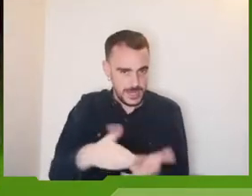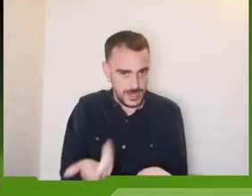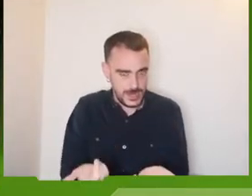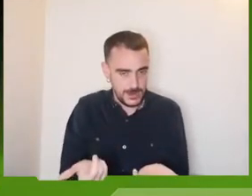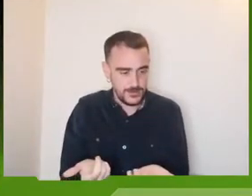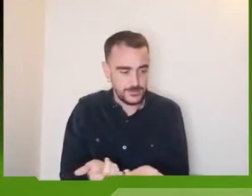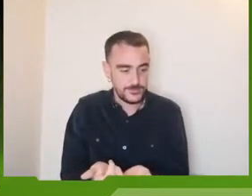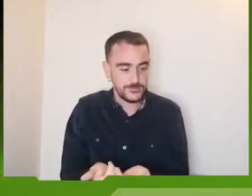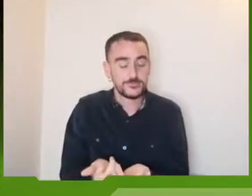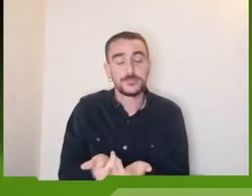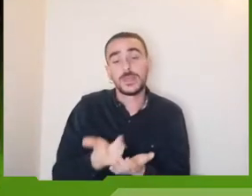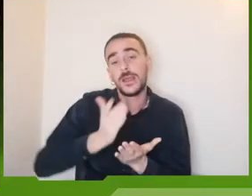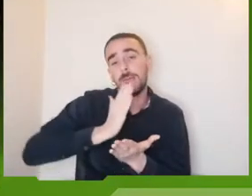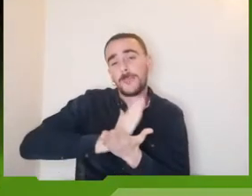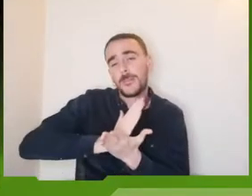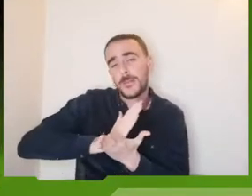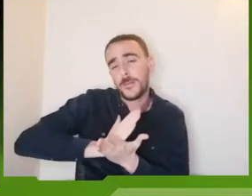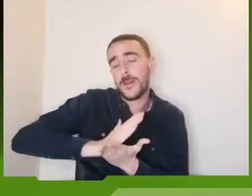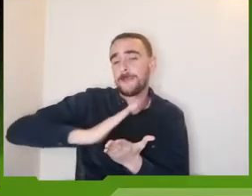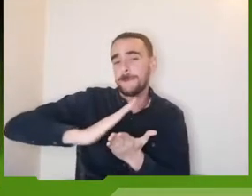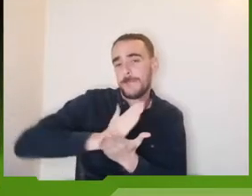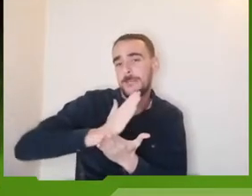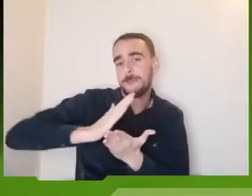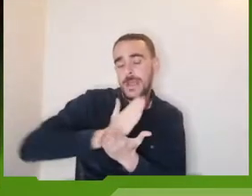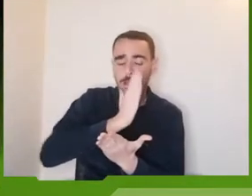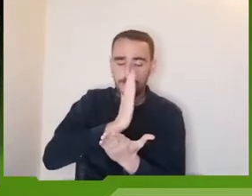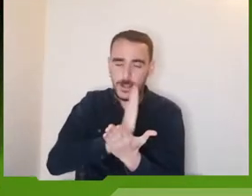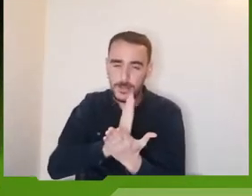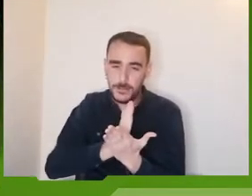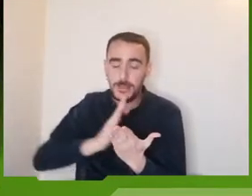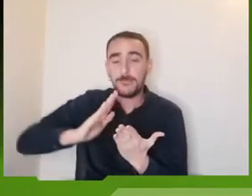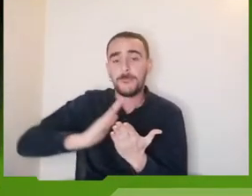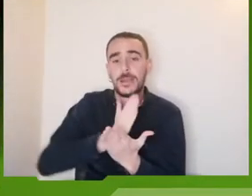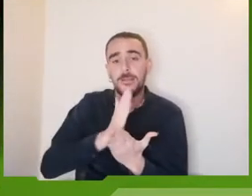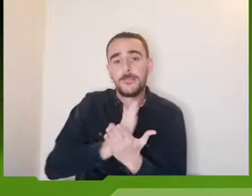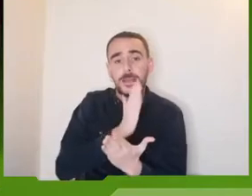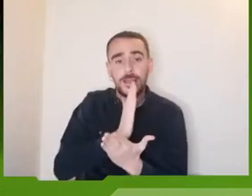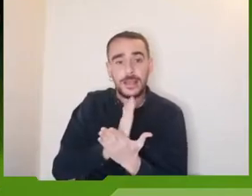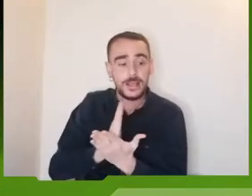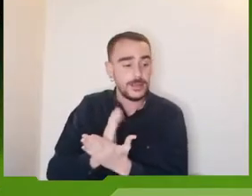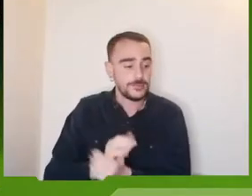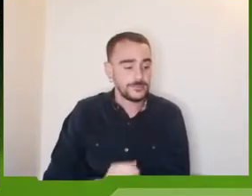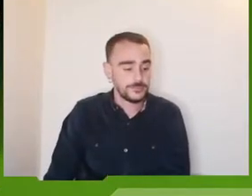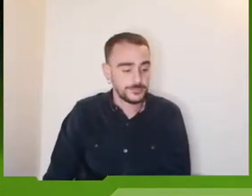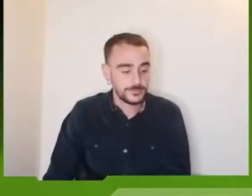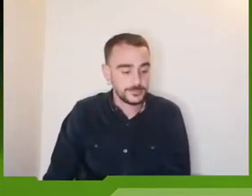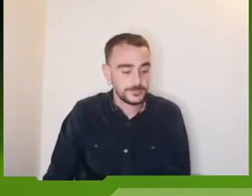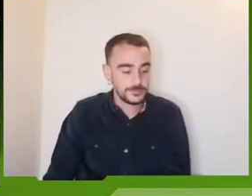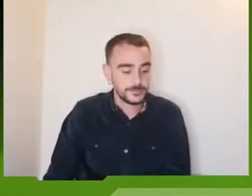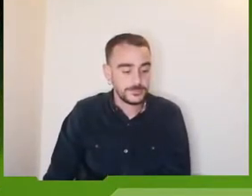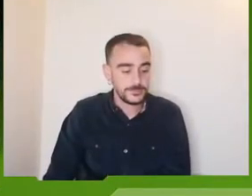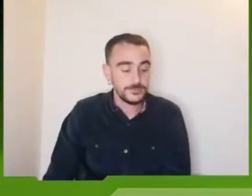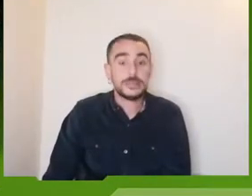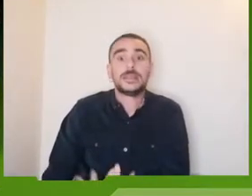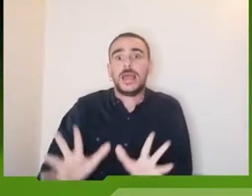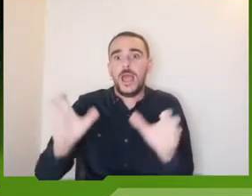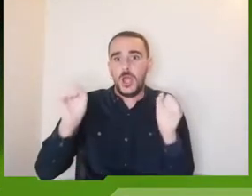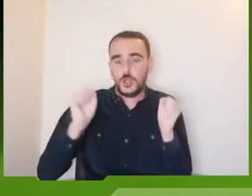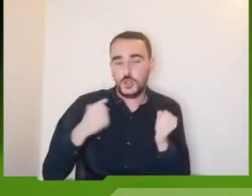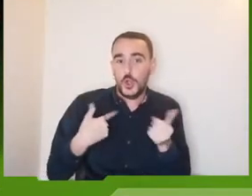juntando y haciendo así. Oye, me he acordado que no he presentado a mis